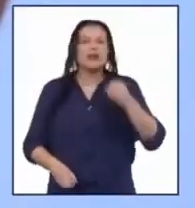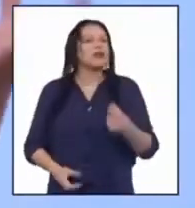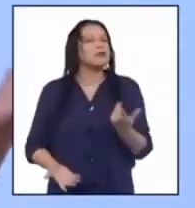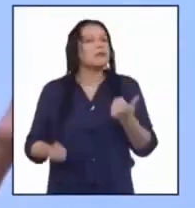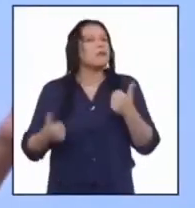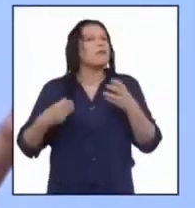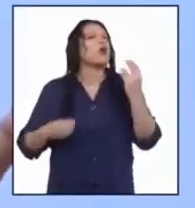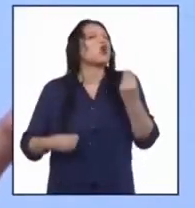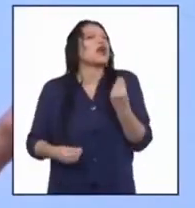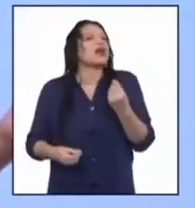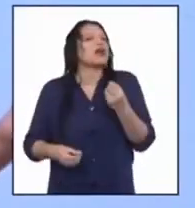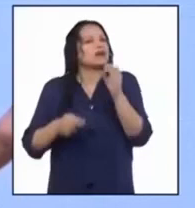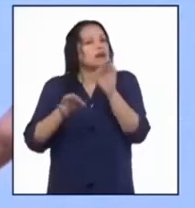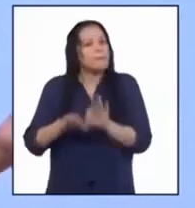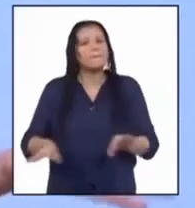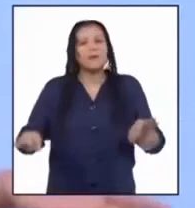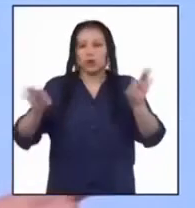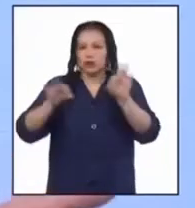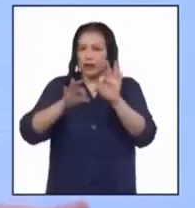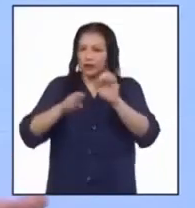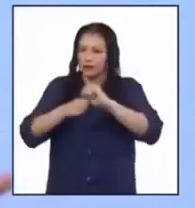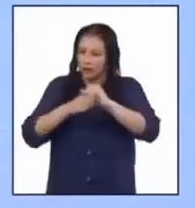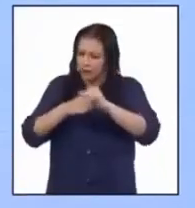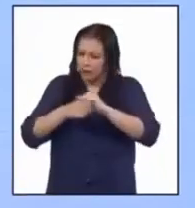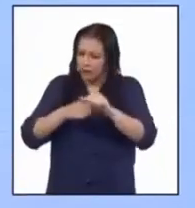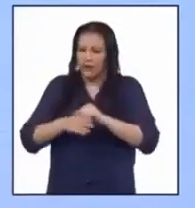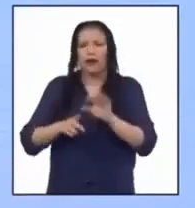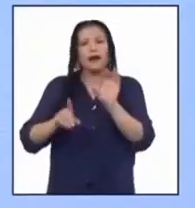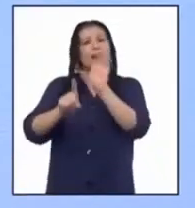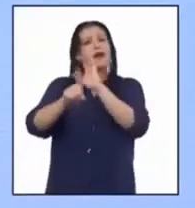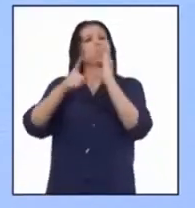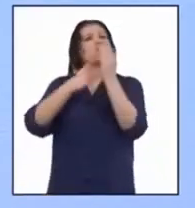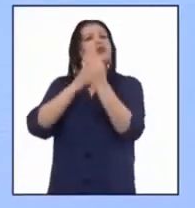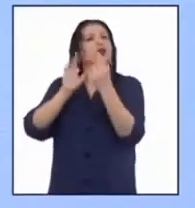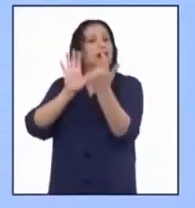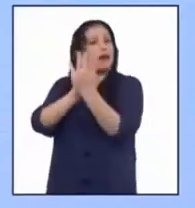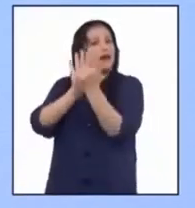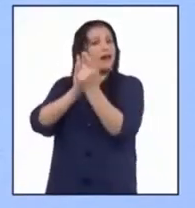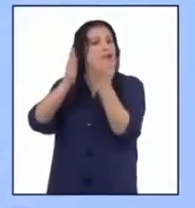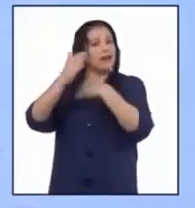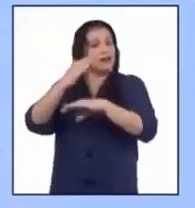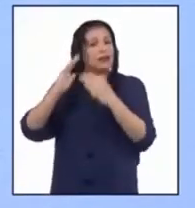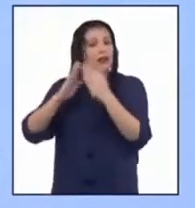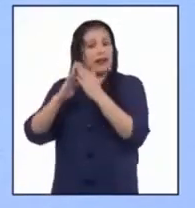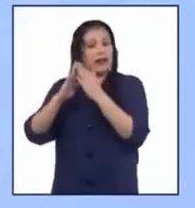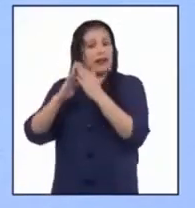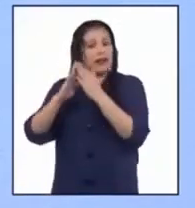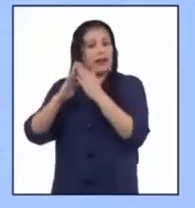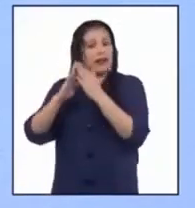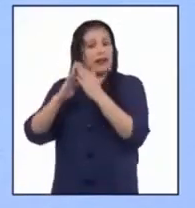sobre por qué es importante practicar la cultura de la legalidad en casa y en nuestra localidad.